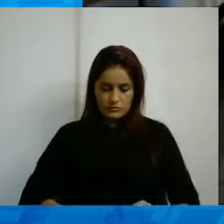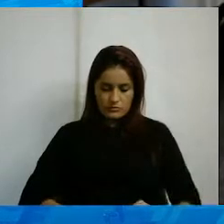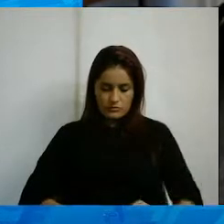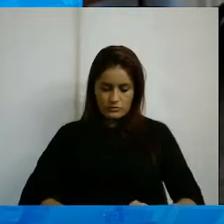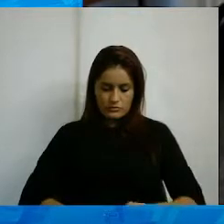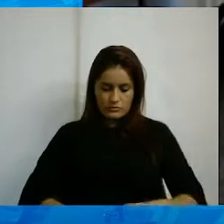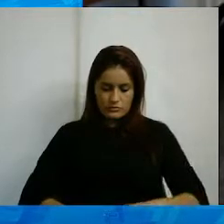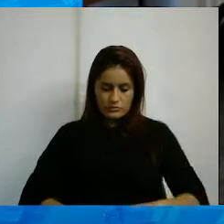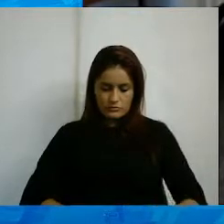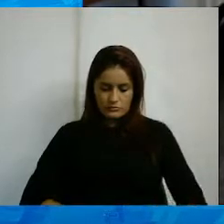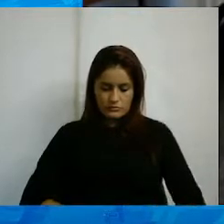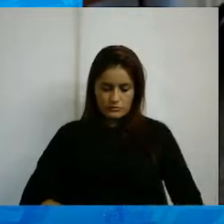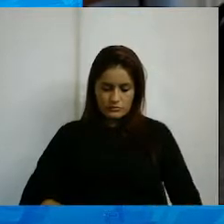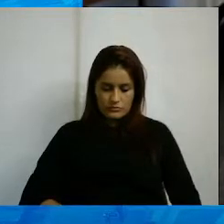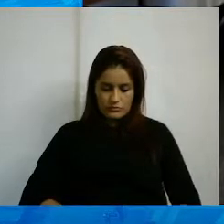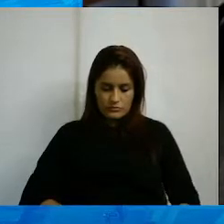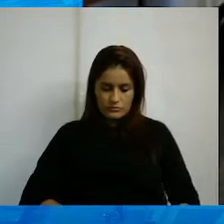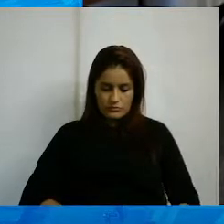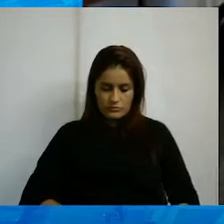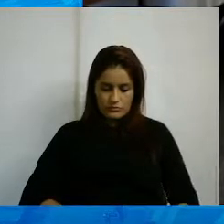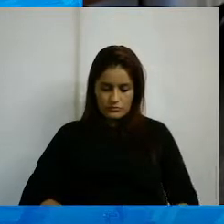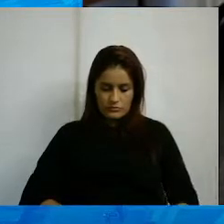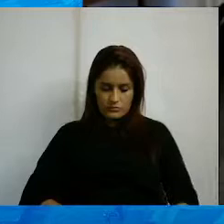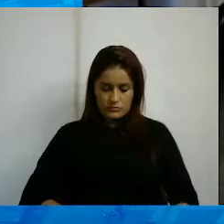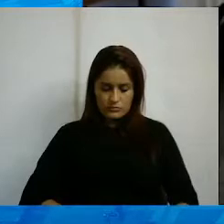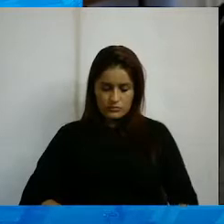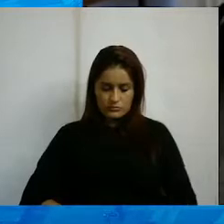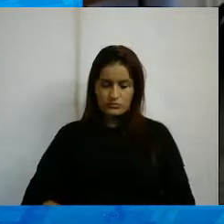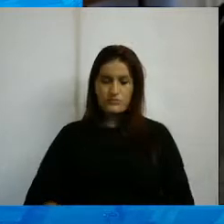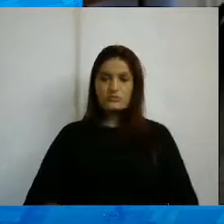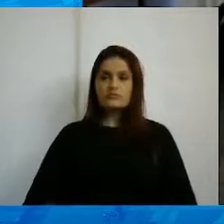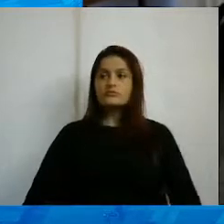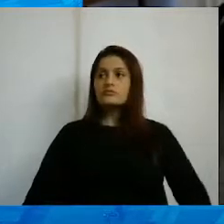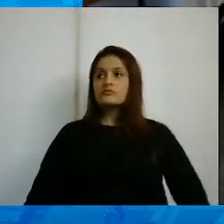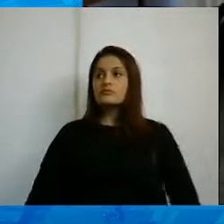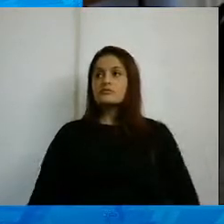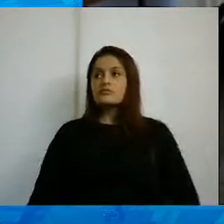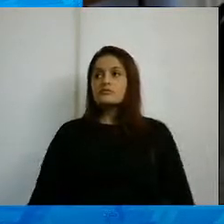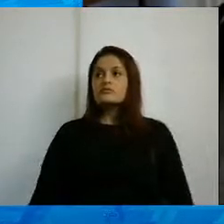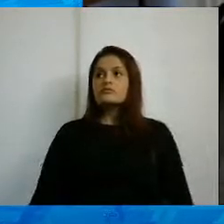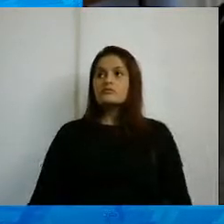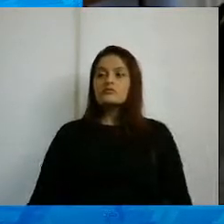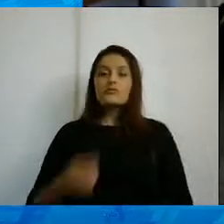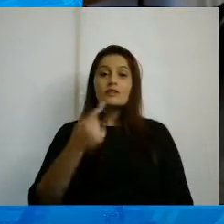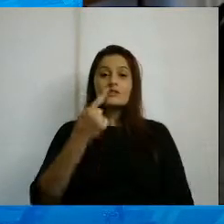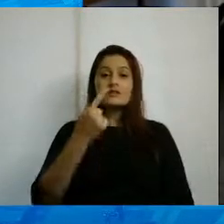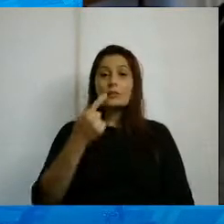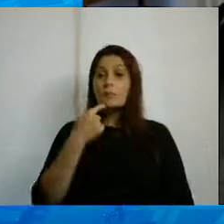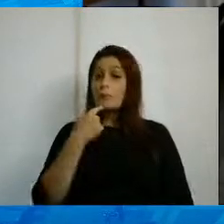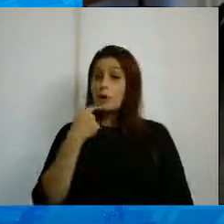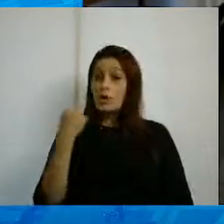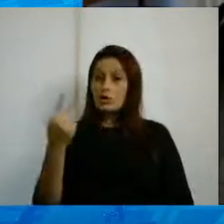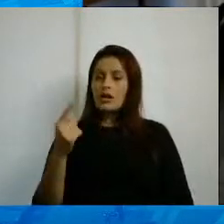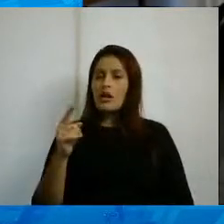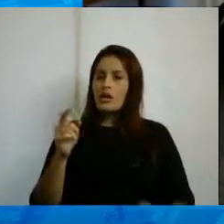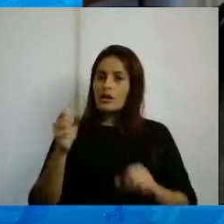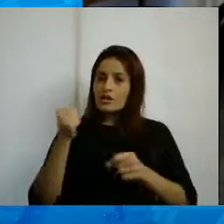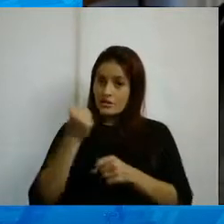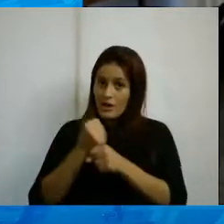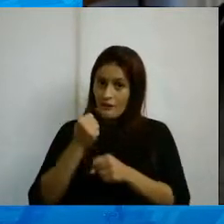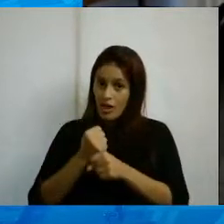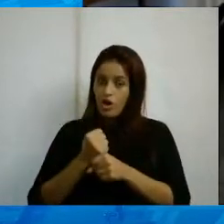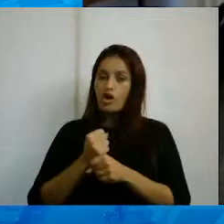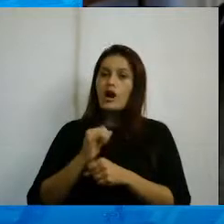En ese sentido hemos hecho las consultas, la compatibilidad de la salud es solamente por las licencias